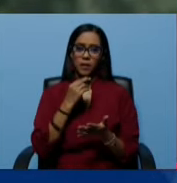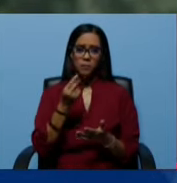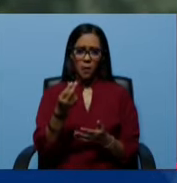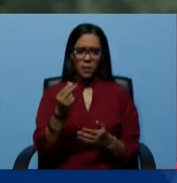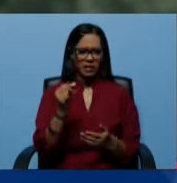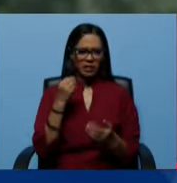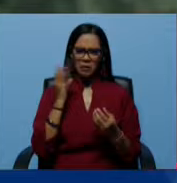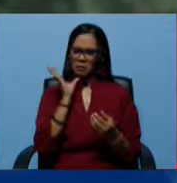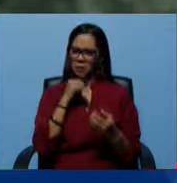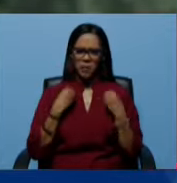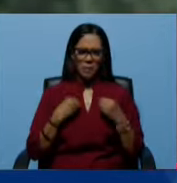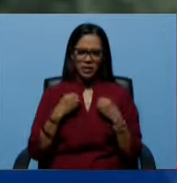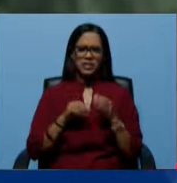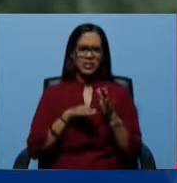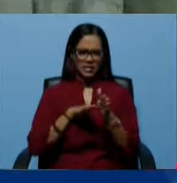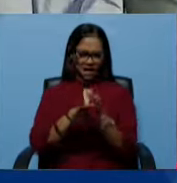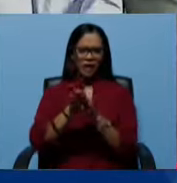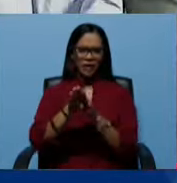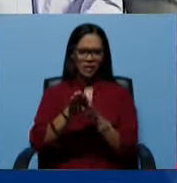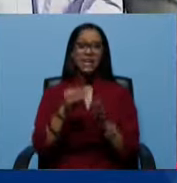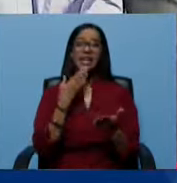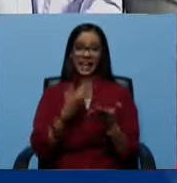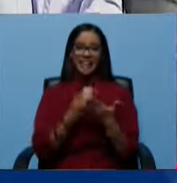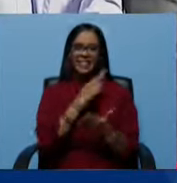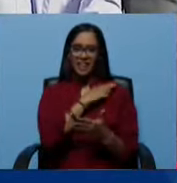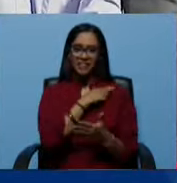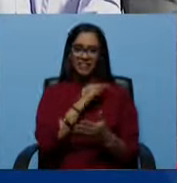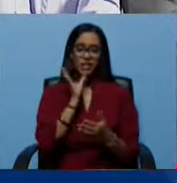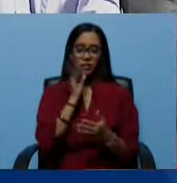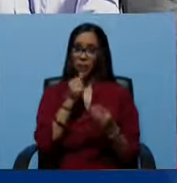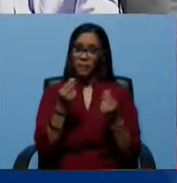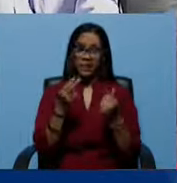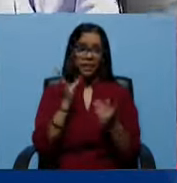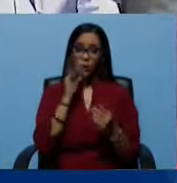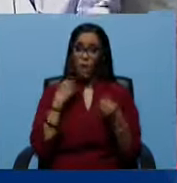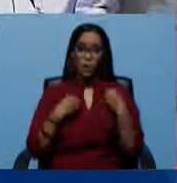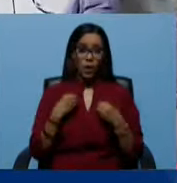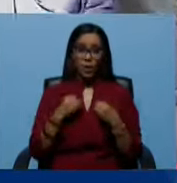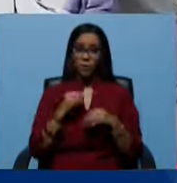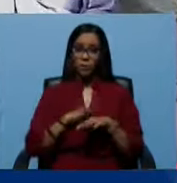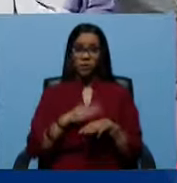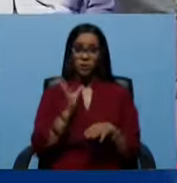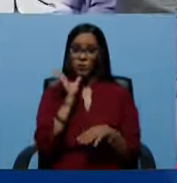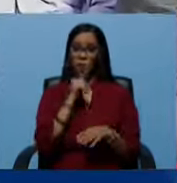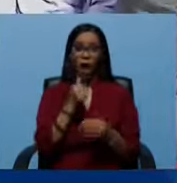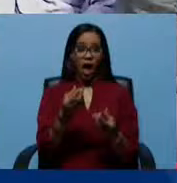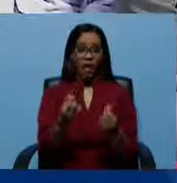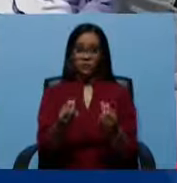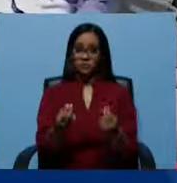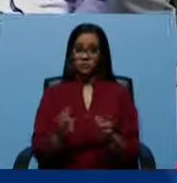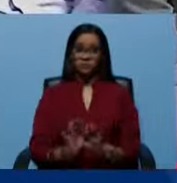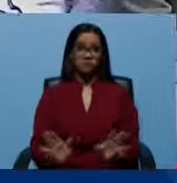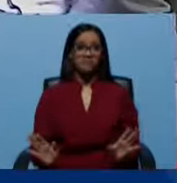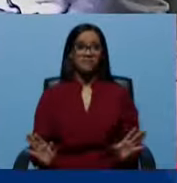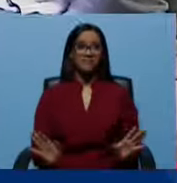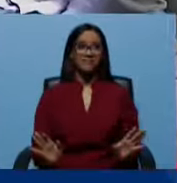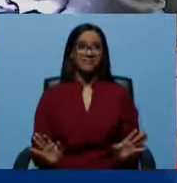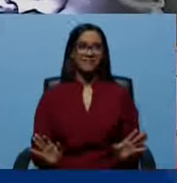usted no se preocupe, siga avanzando. Gracias jefe, por plata no se preocupe que no hay. ¿Verdad,